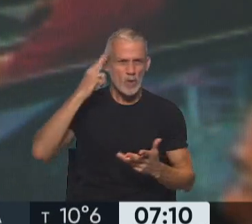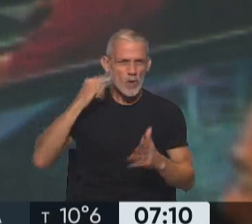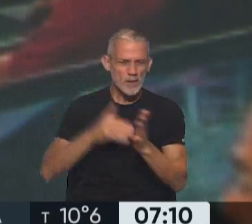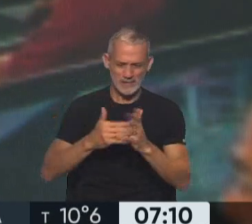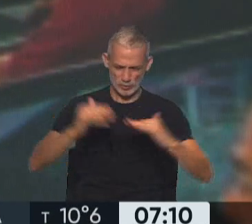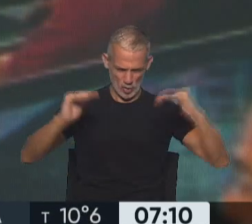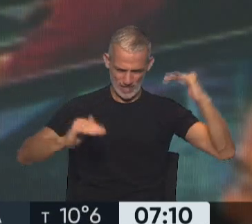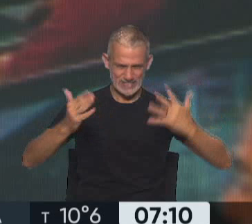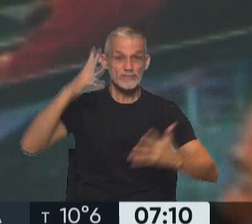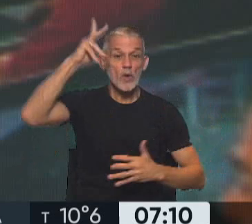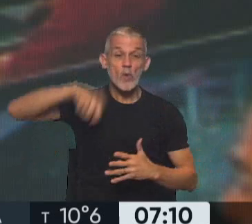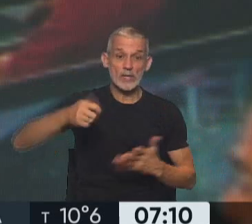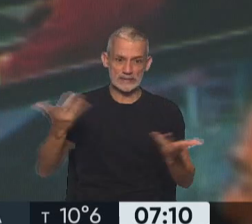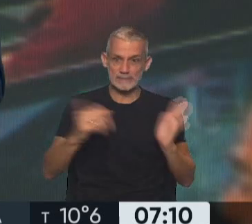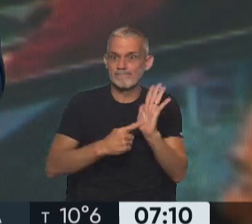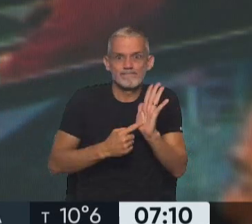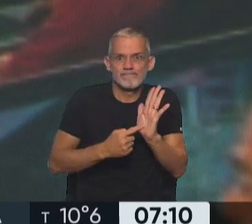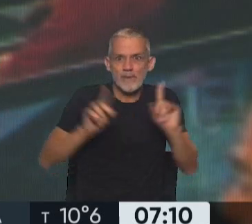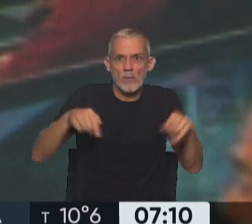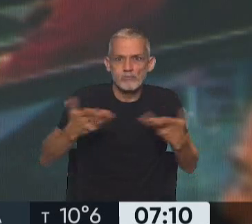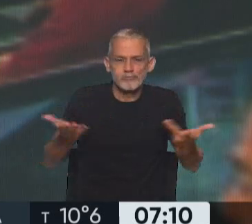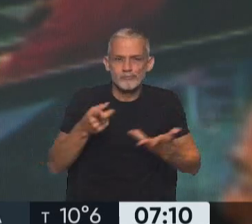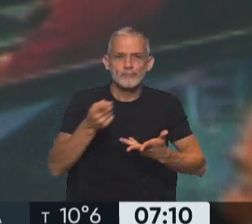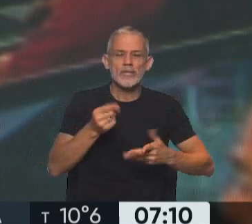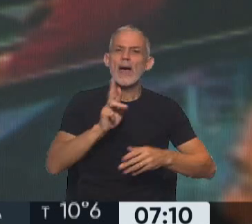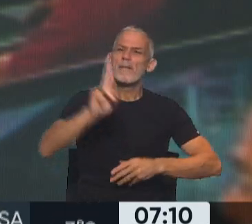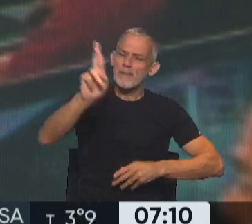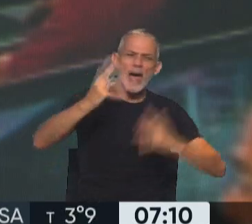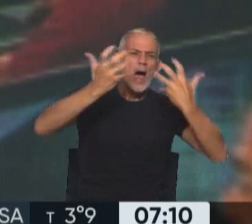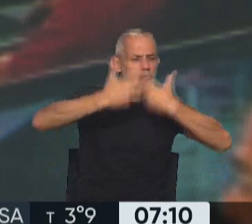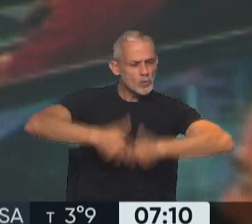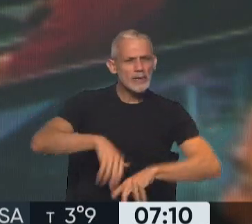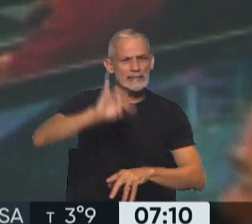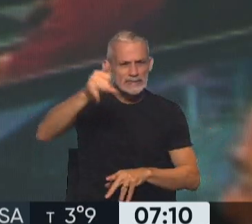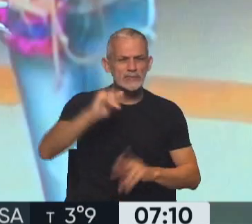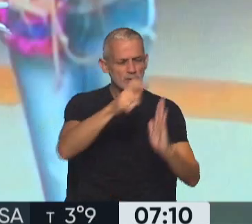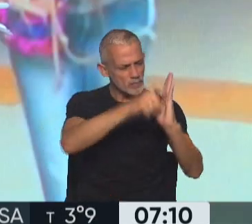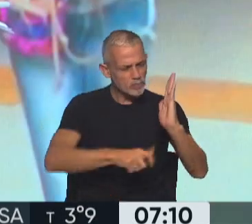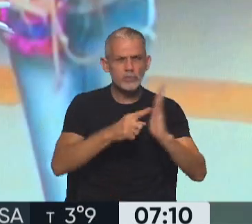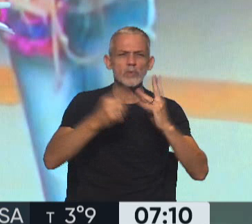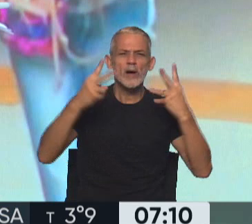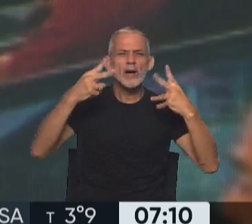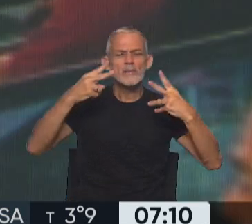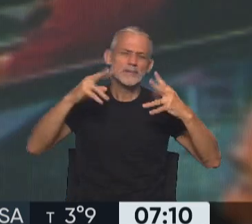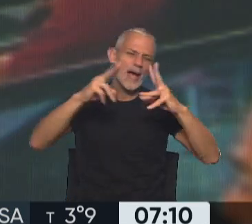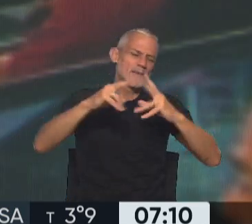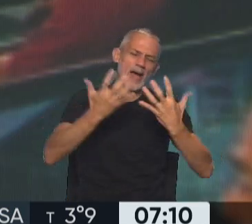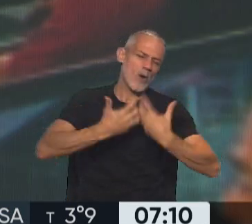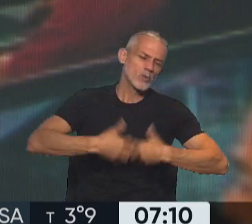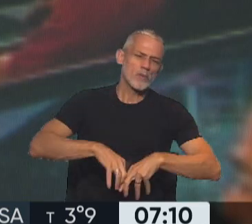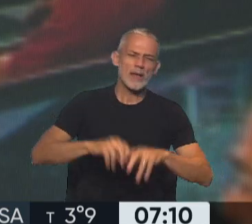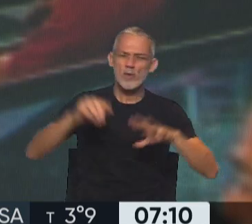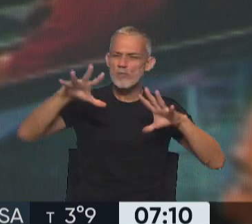puede explicar. Dice, había autorización para que automáticamente una suerte de algoritmo, una